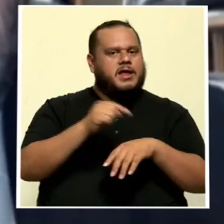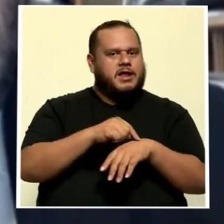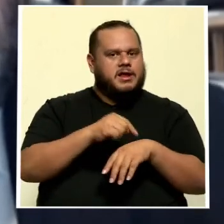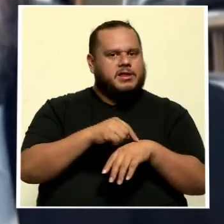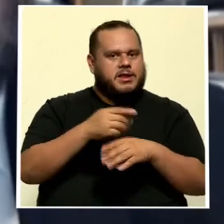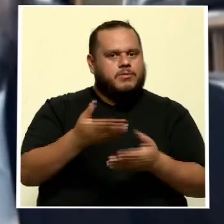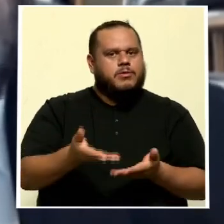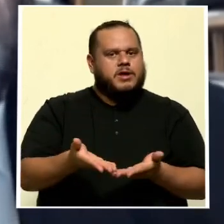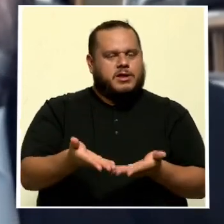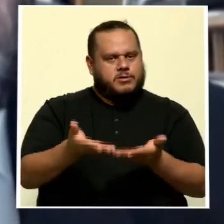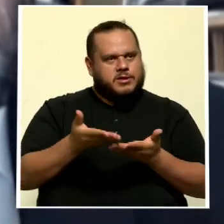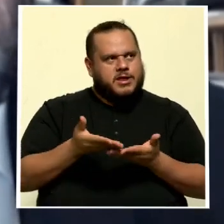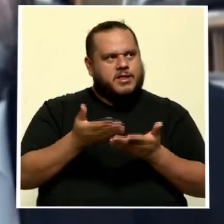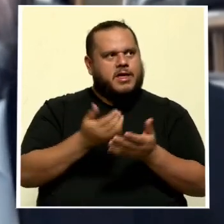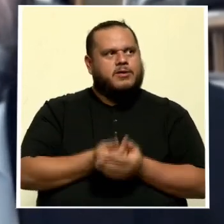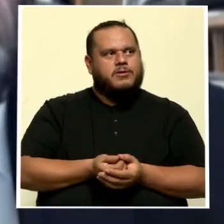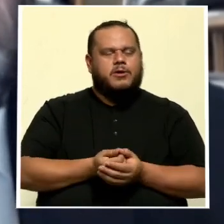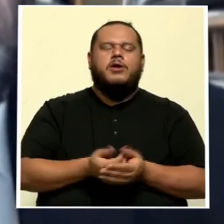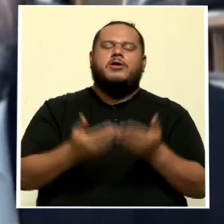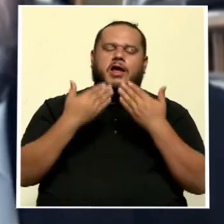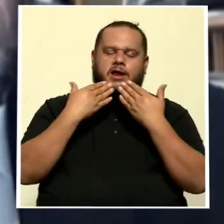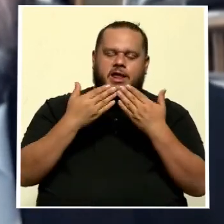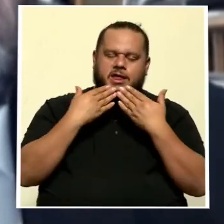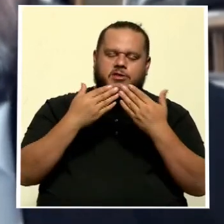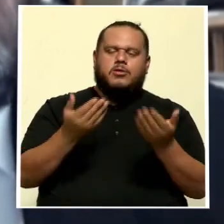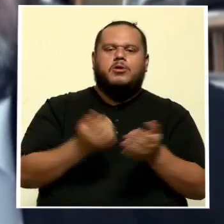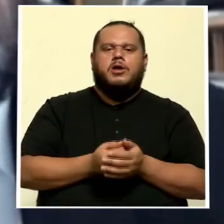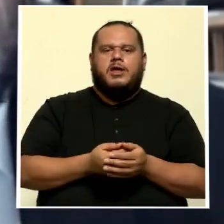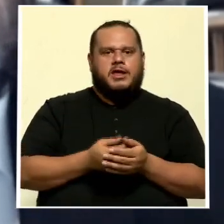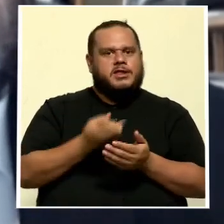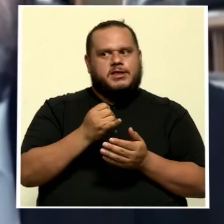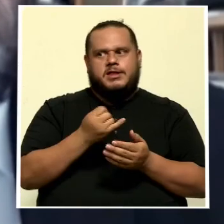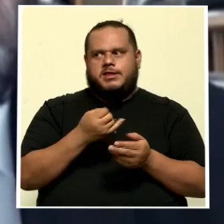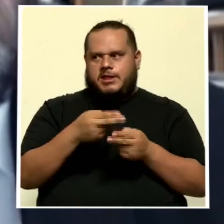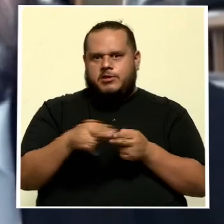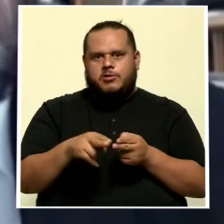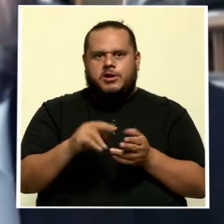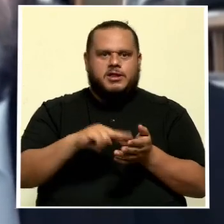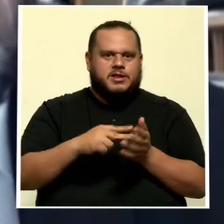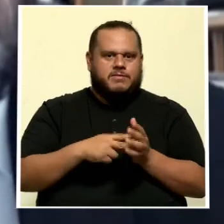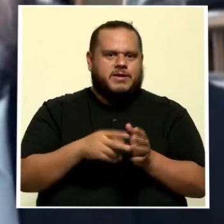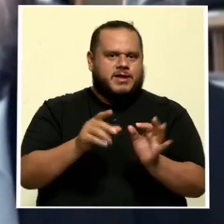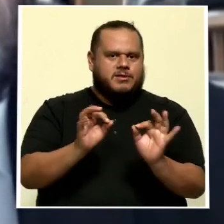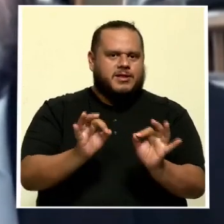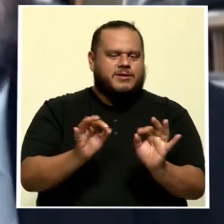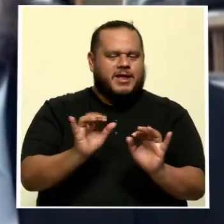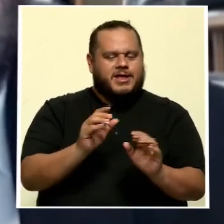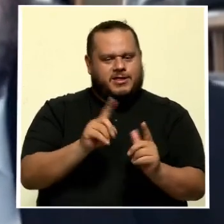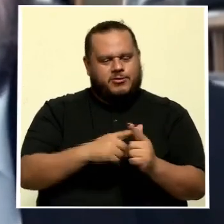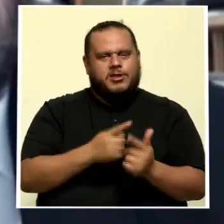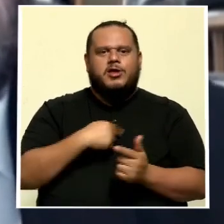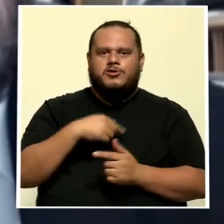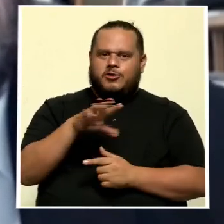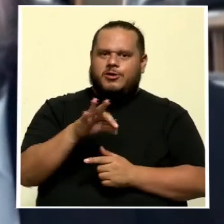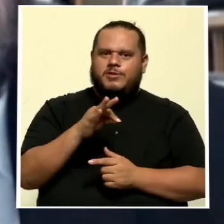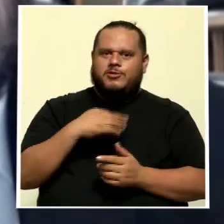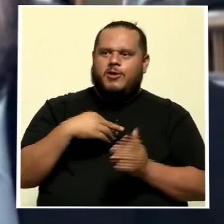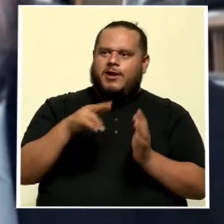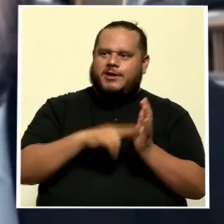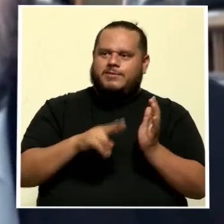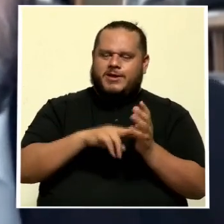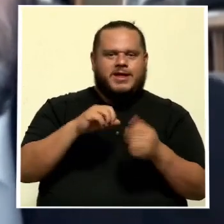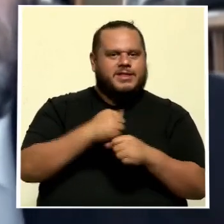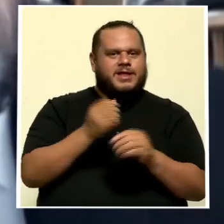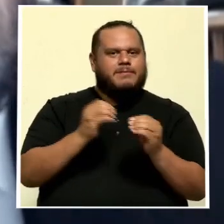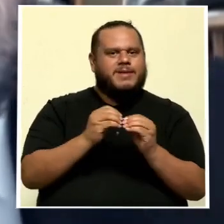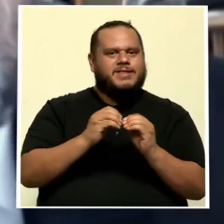nos dedicó, las explicaciones. Don Ernesto, muchísimas gracias. Si se le hizo corto, quiere decir que la pasó muy bien, así que lo invito a repetir y hacer más entrevistas